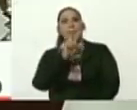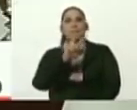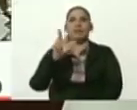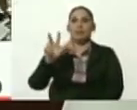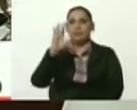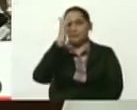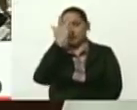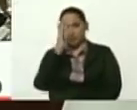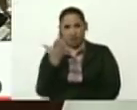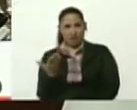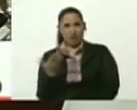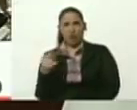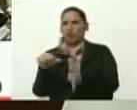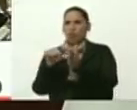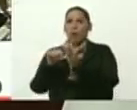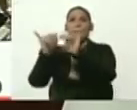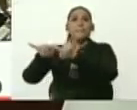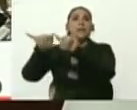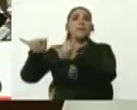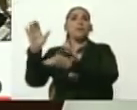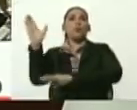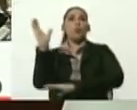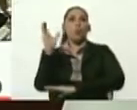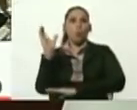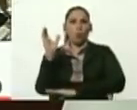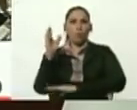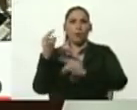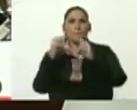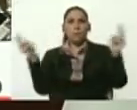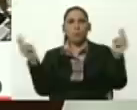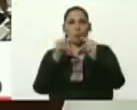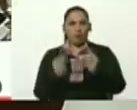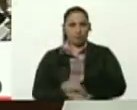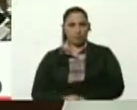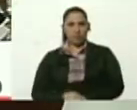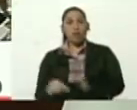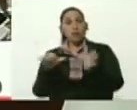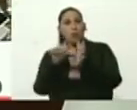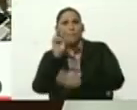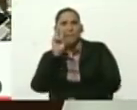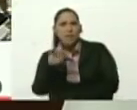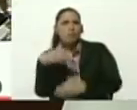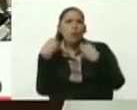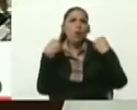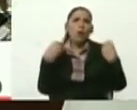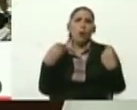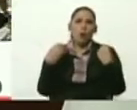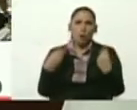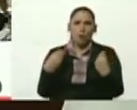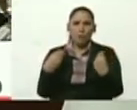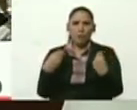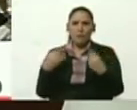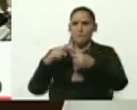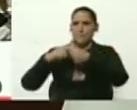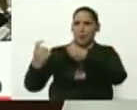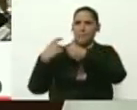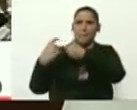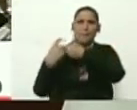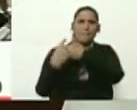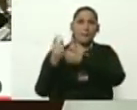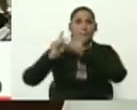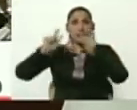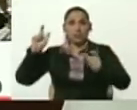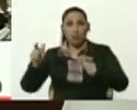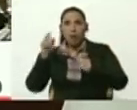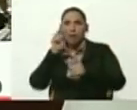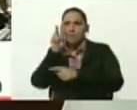también allá en la propia Cúcuta, en el puente, donde vimos cómo desertores que ellos previamente